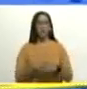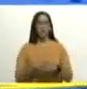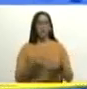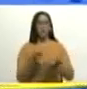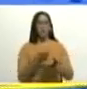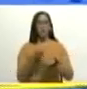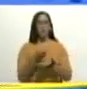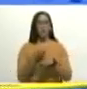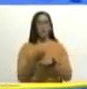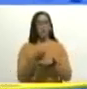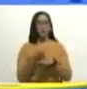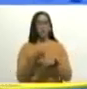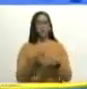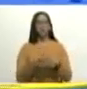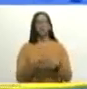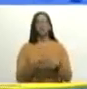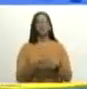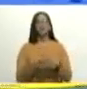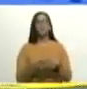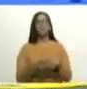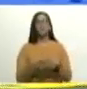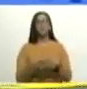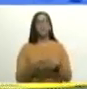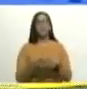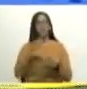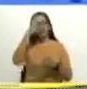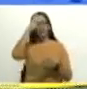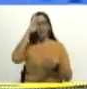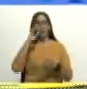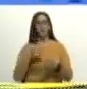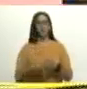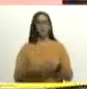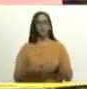gobernador Alberto Garrido, de Barinas.